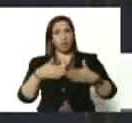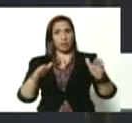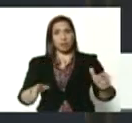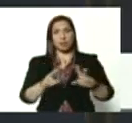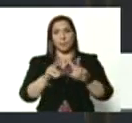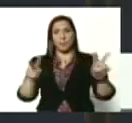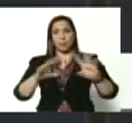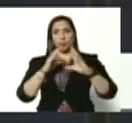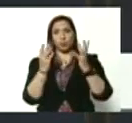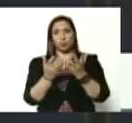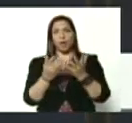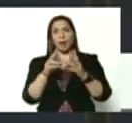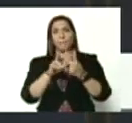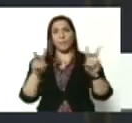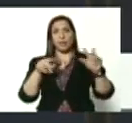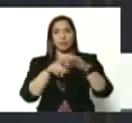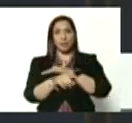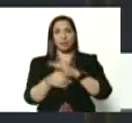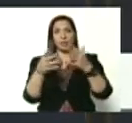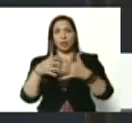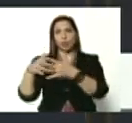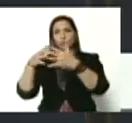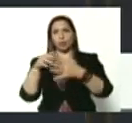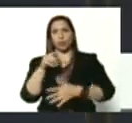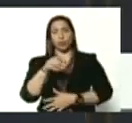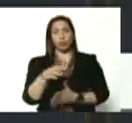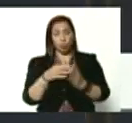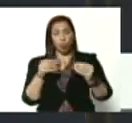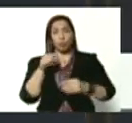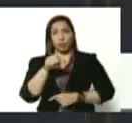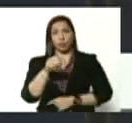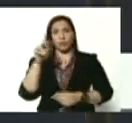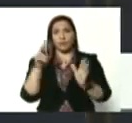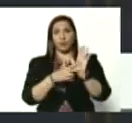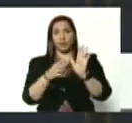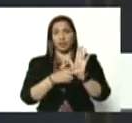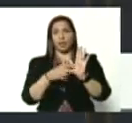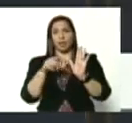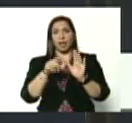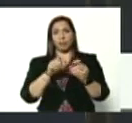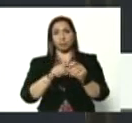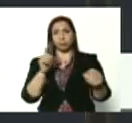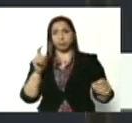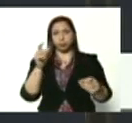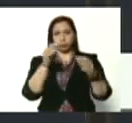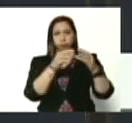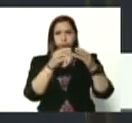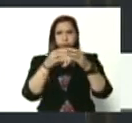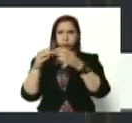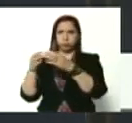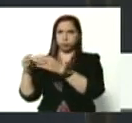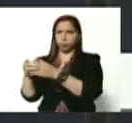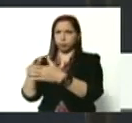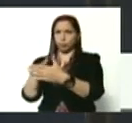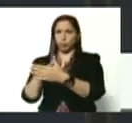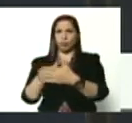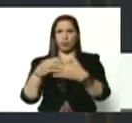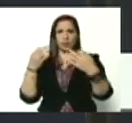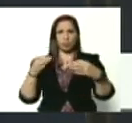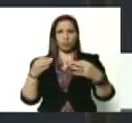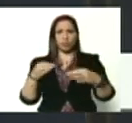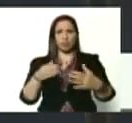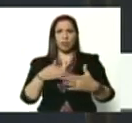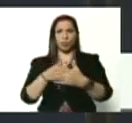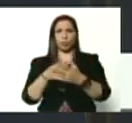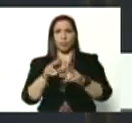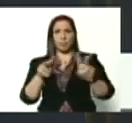ni la paz interna de eeuu todo eso es verdad la estructura de la parte norteamericano es contranatura es contra la paz es